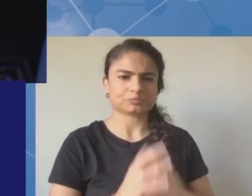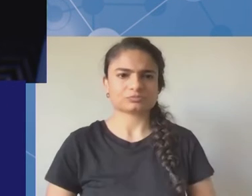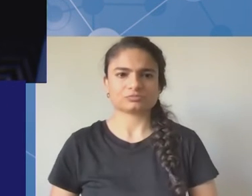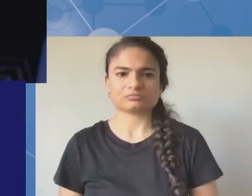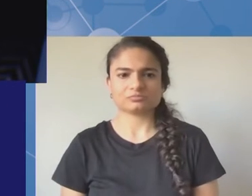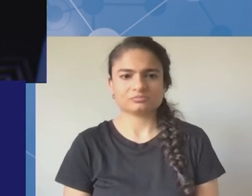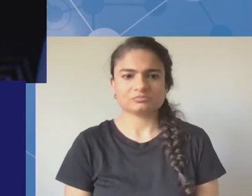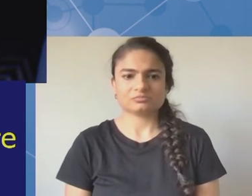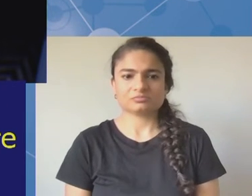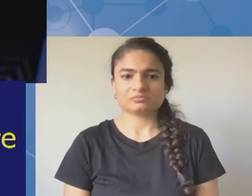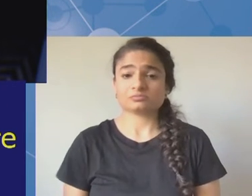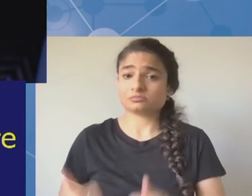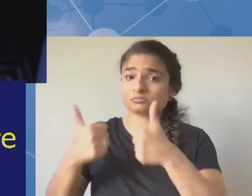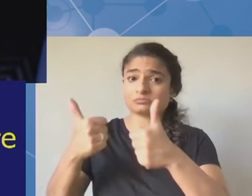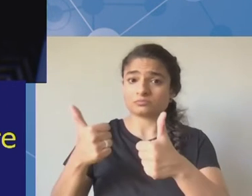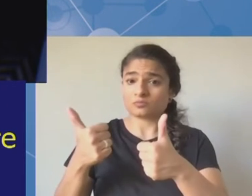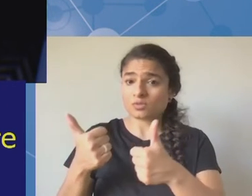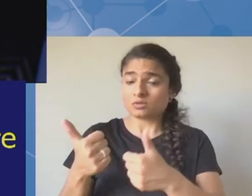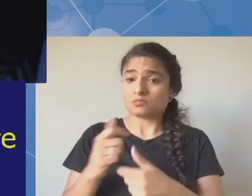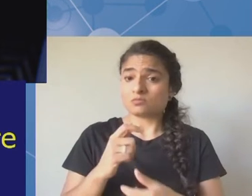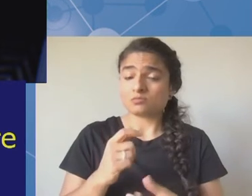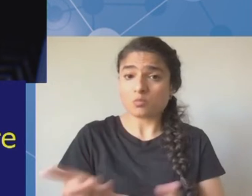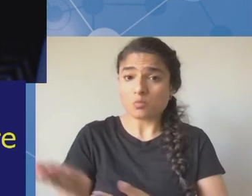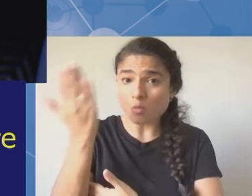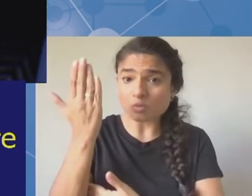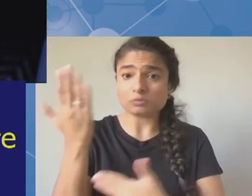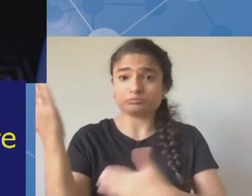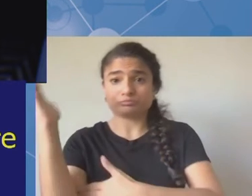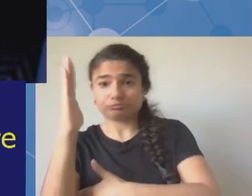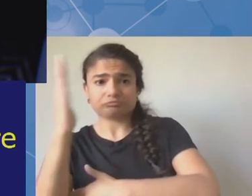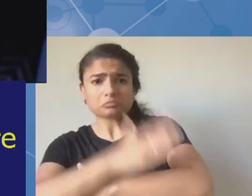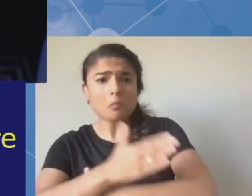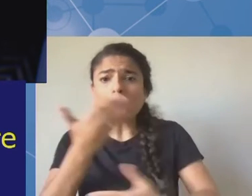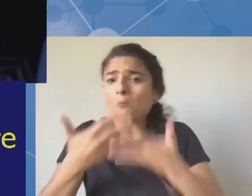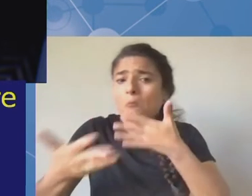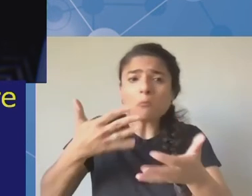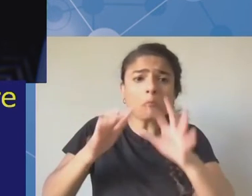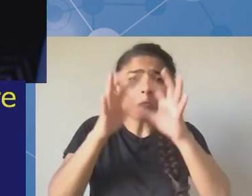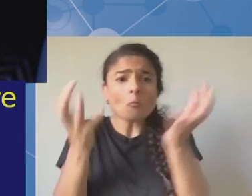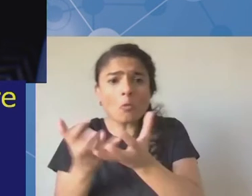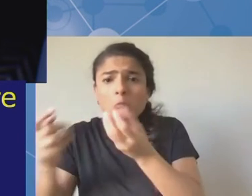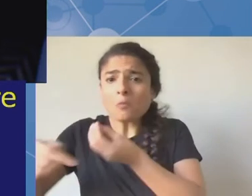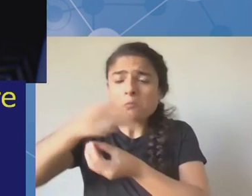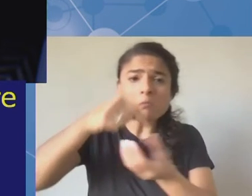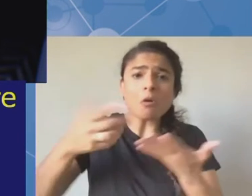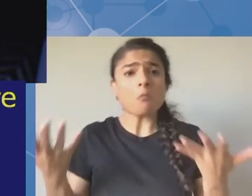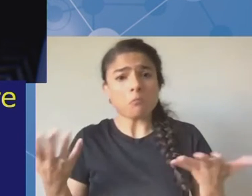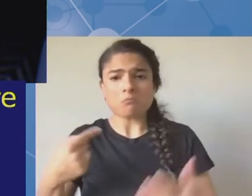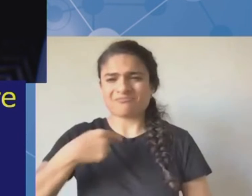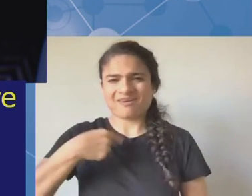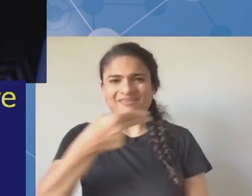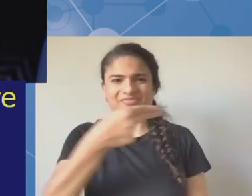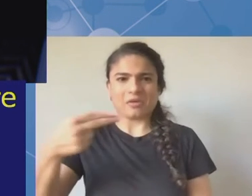Buenos días o buenas tardes, en función del lugar donde nos encontremos. Yo me llamo Lily y